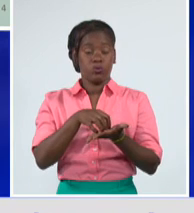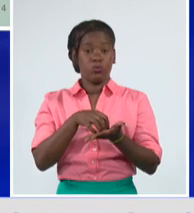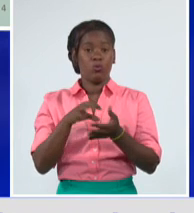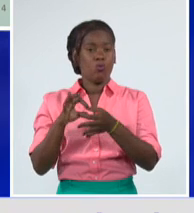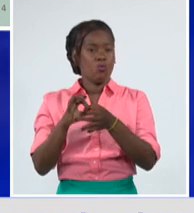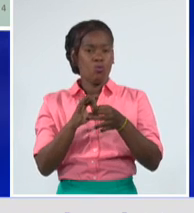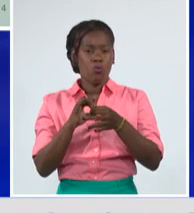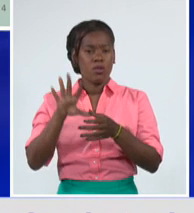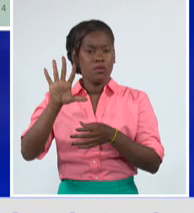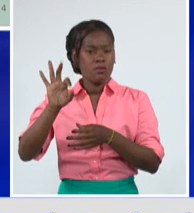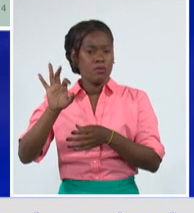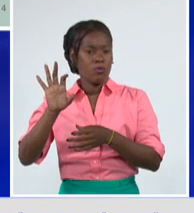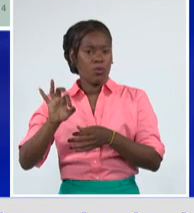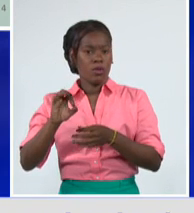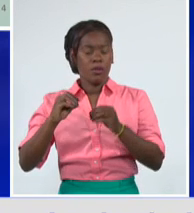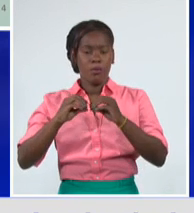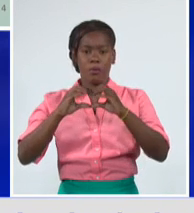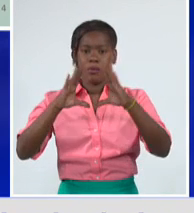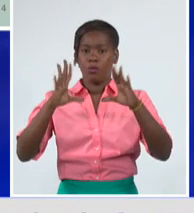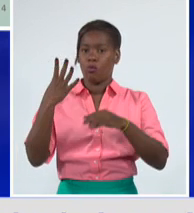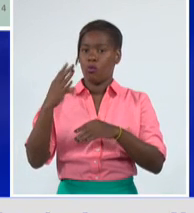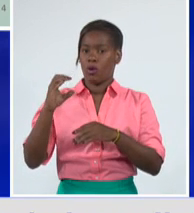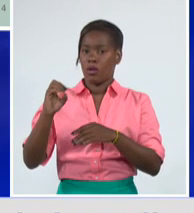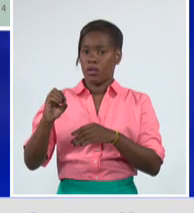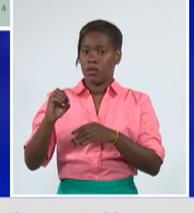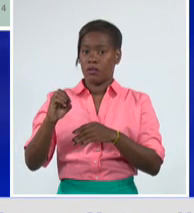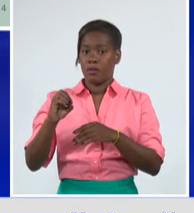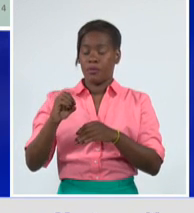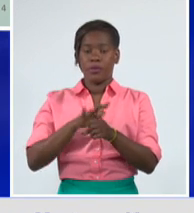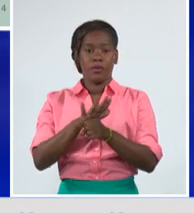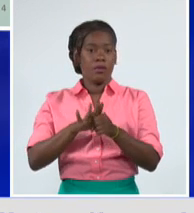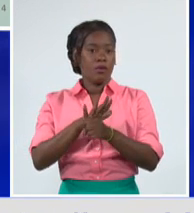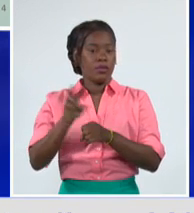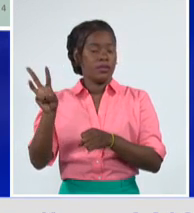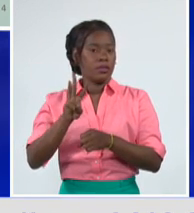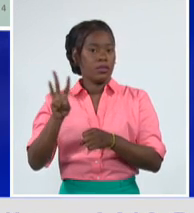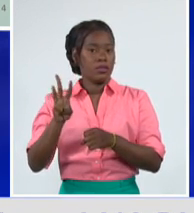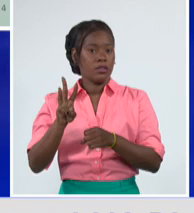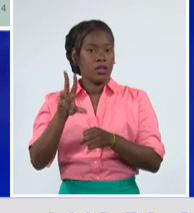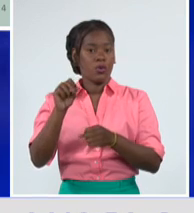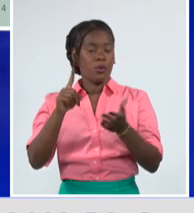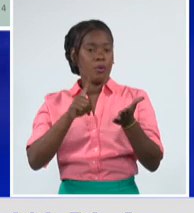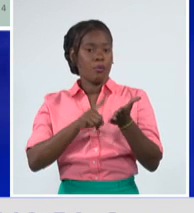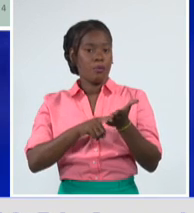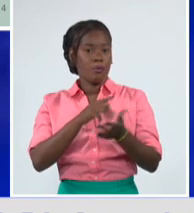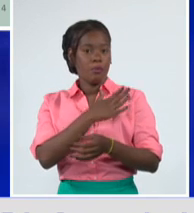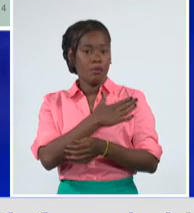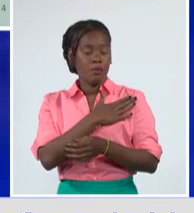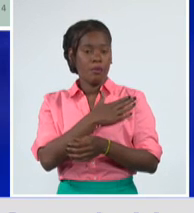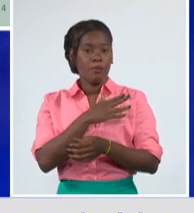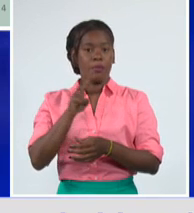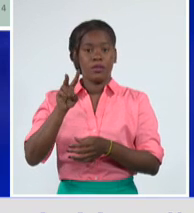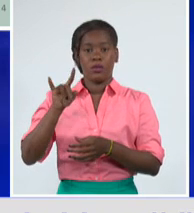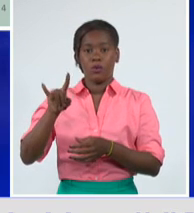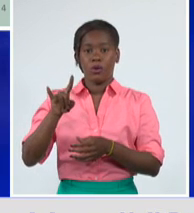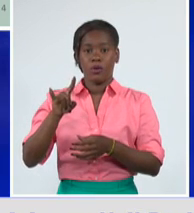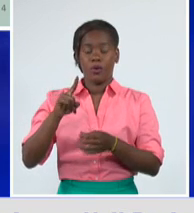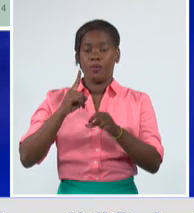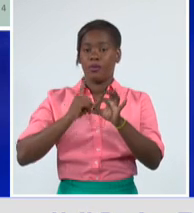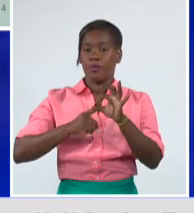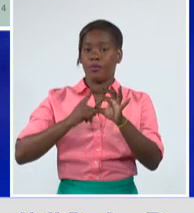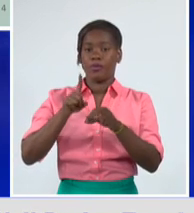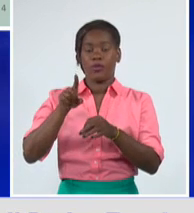50, Madruga 40, San José de las Lajas 33, Nueva Paz 29, Quibicán 12, Bejucal 9, Melena